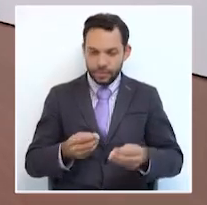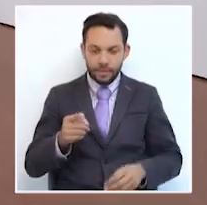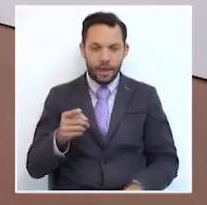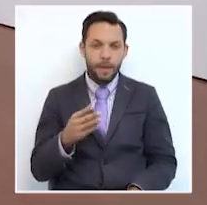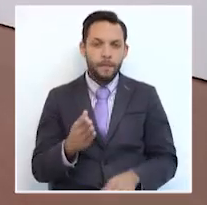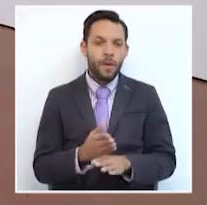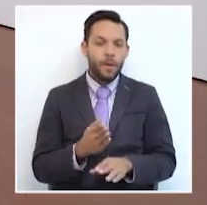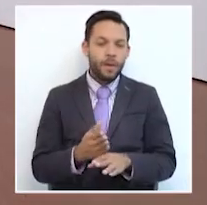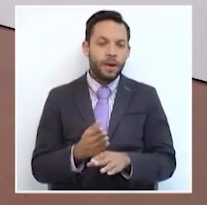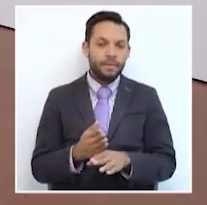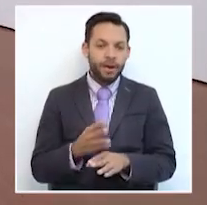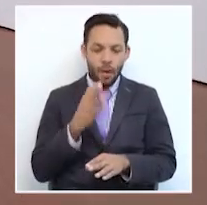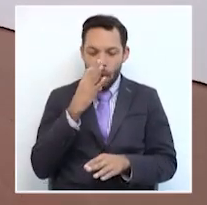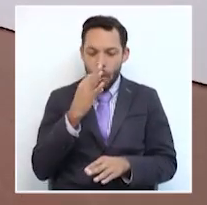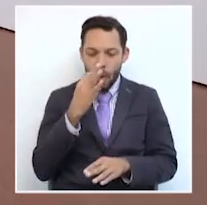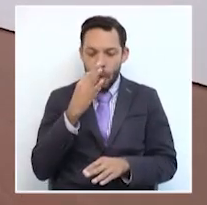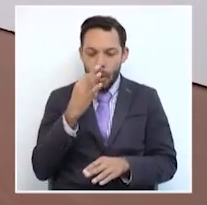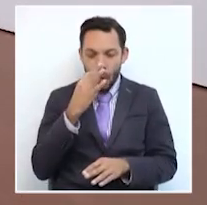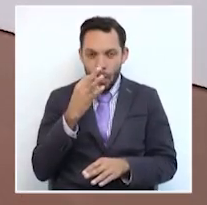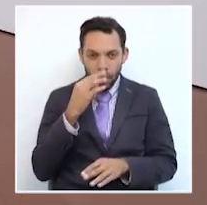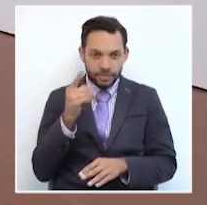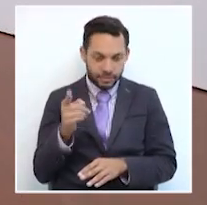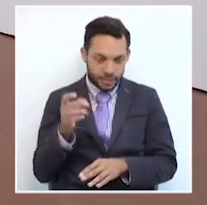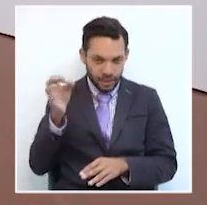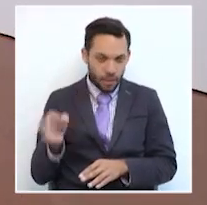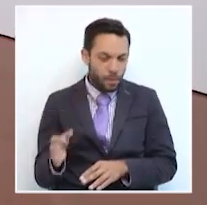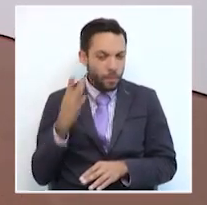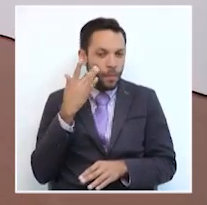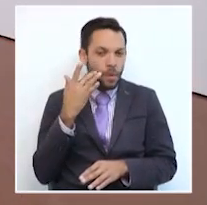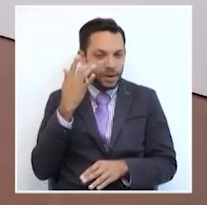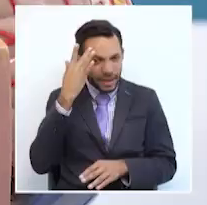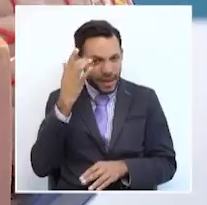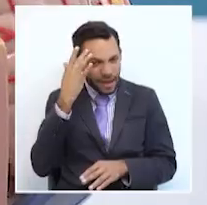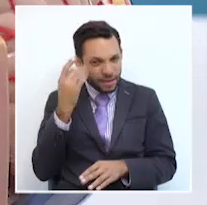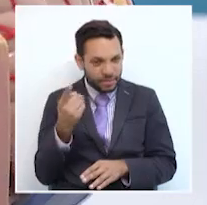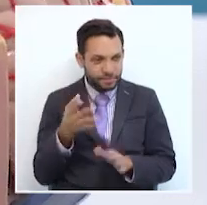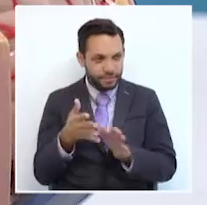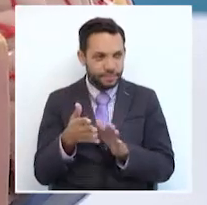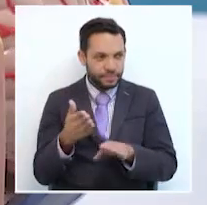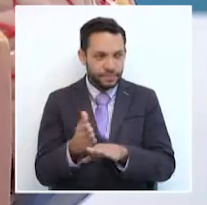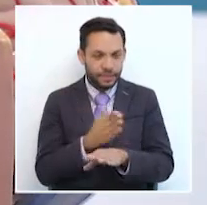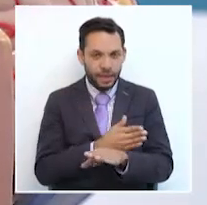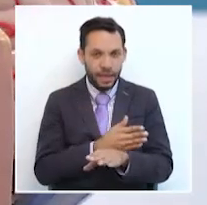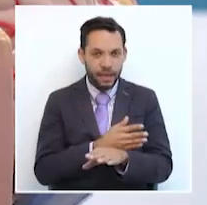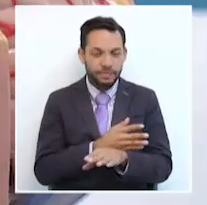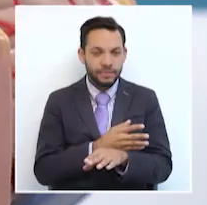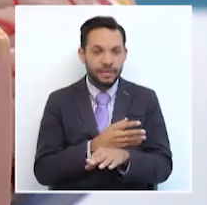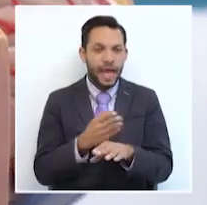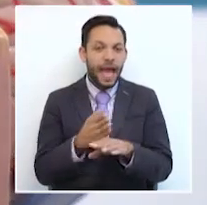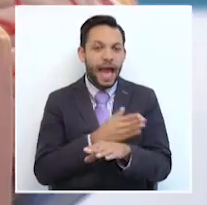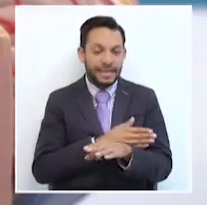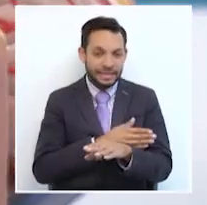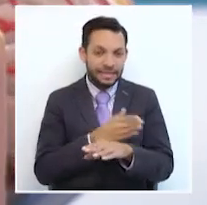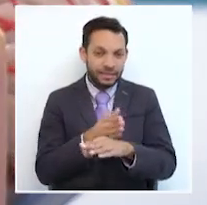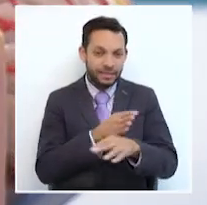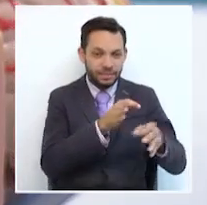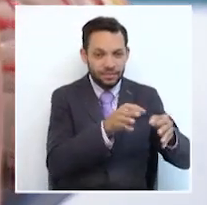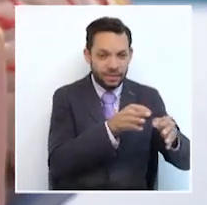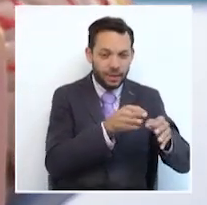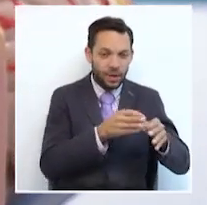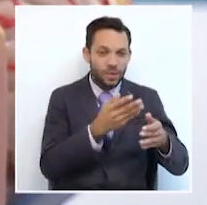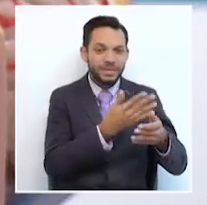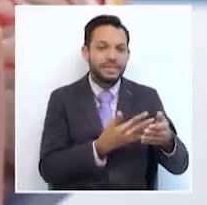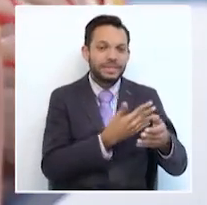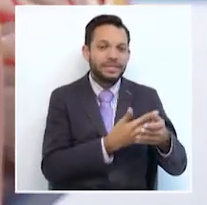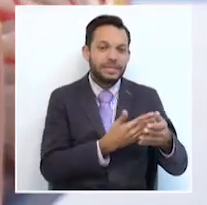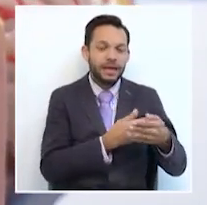que fue el cic lage que se le hizo así como les expliqué ahora que la isquemia es que no le entra sangre a una pedacito